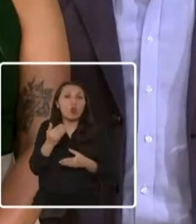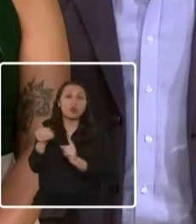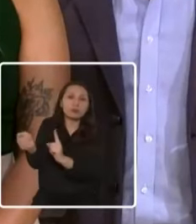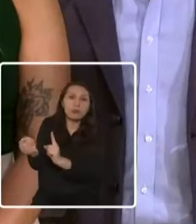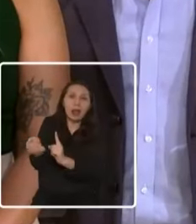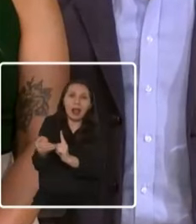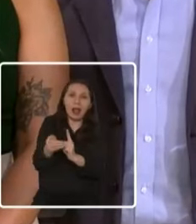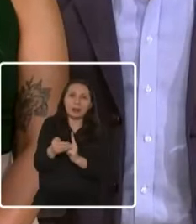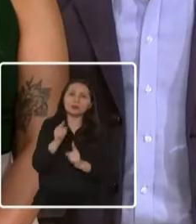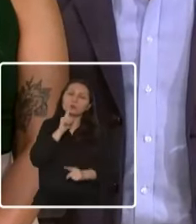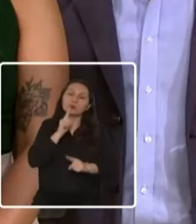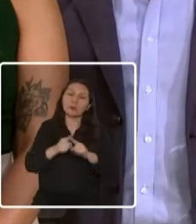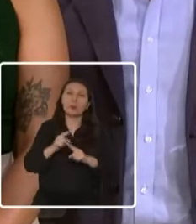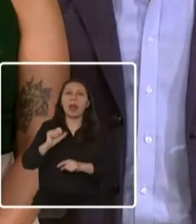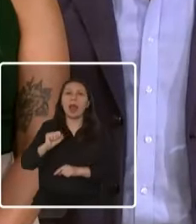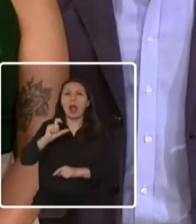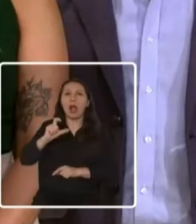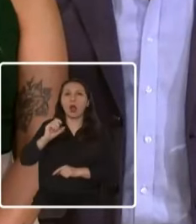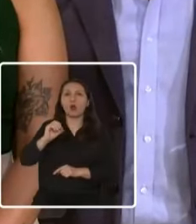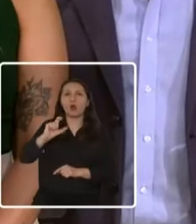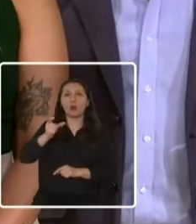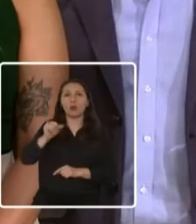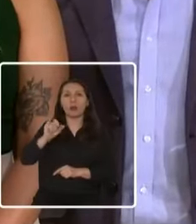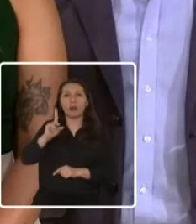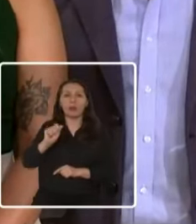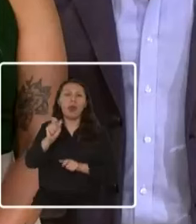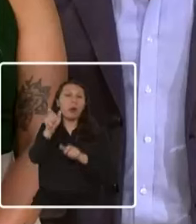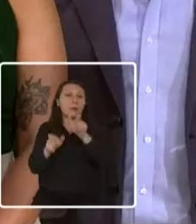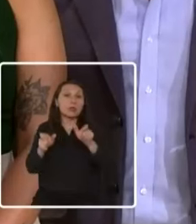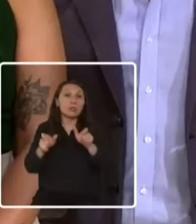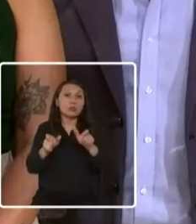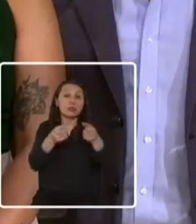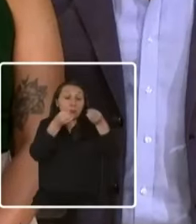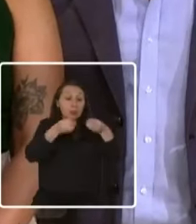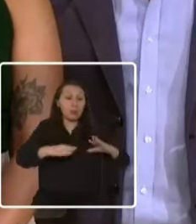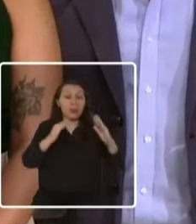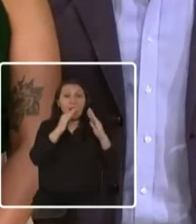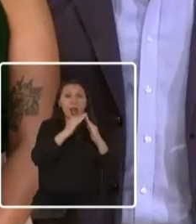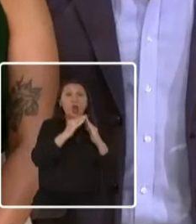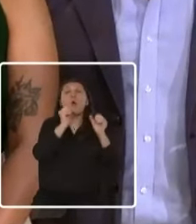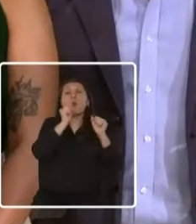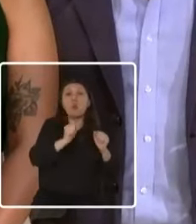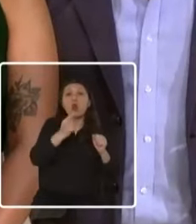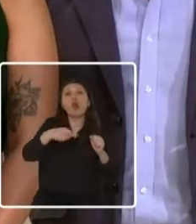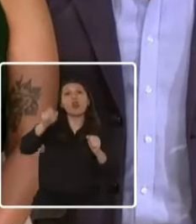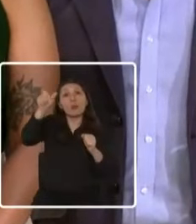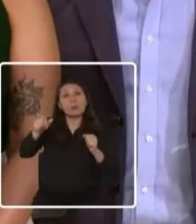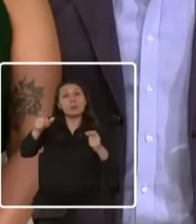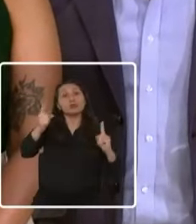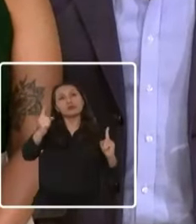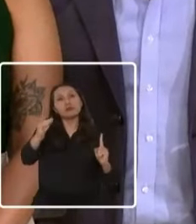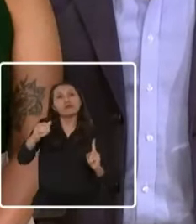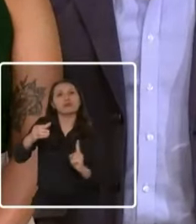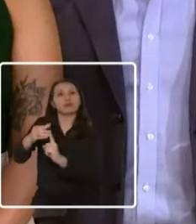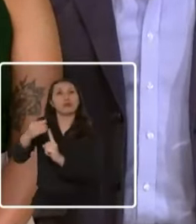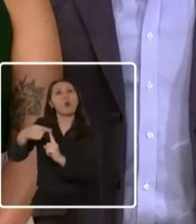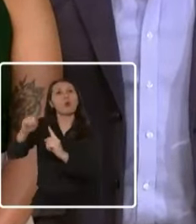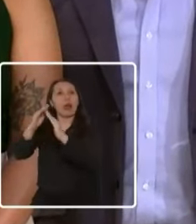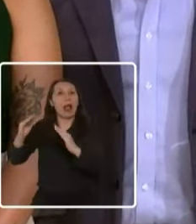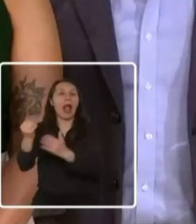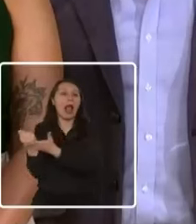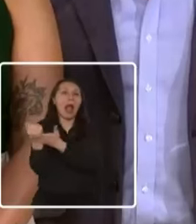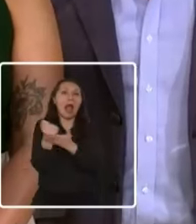acogida. El bono de acogida tiene que ver con personas que, producto de la pérdida de su vivienda, pueden ser acogidas en otra vivienda y puedan tener